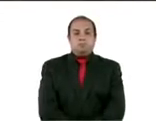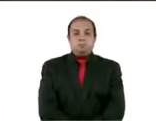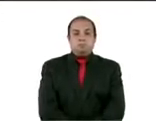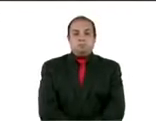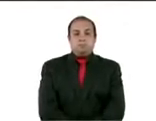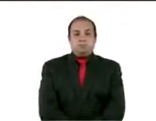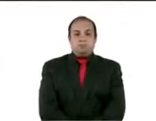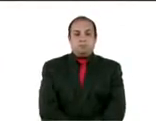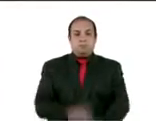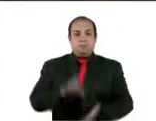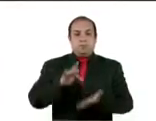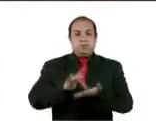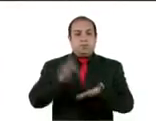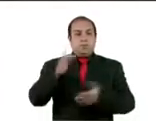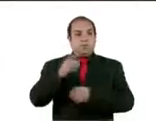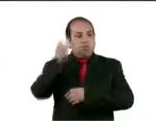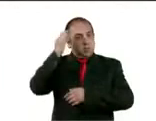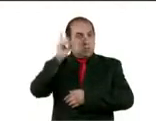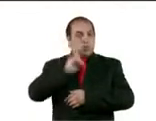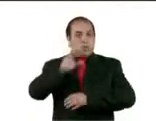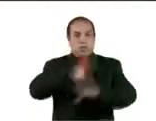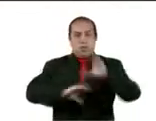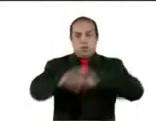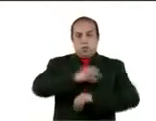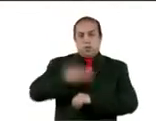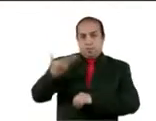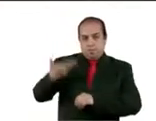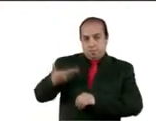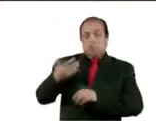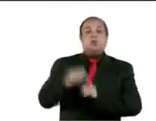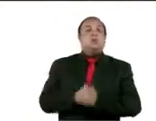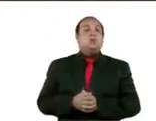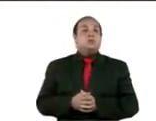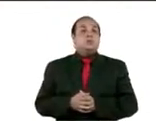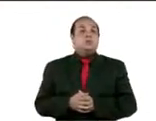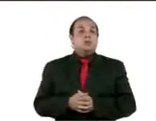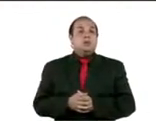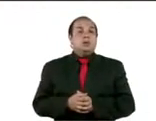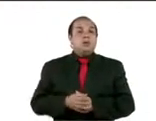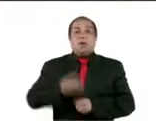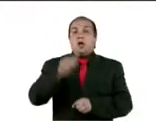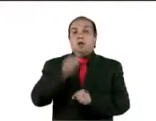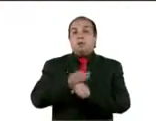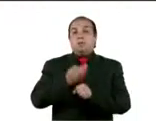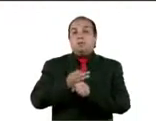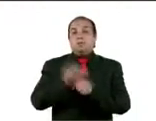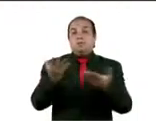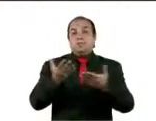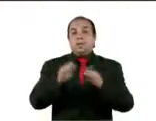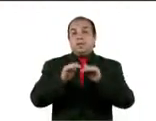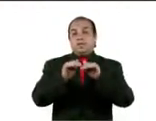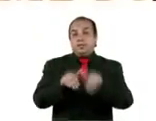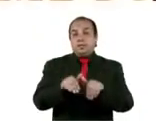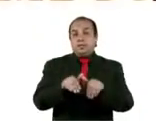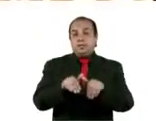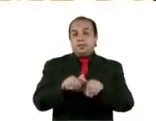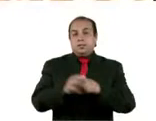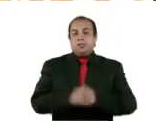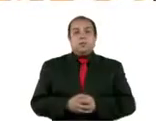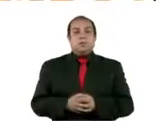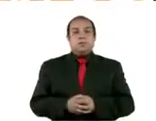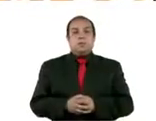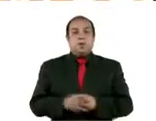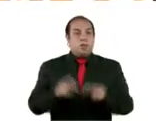Gracias. La doctora Claudia me pide, y es correcto informar que en este momento vamos a hacer el registro de